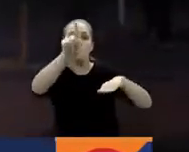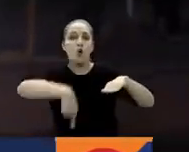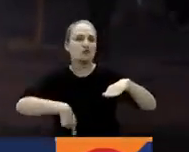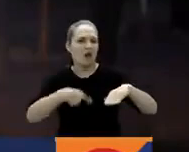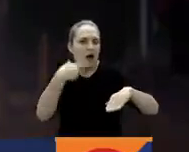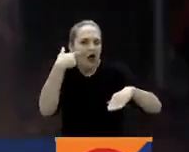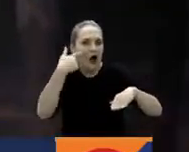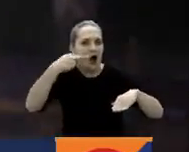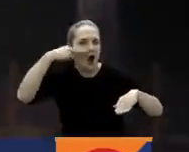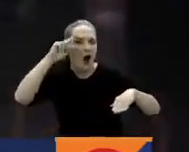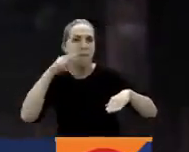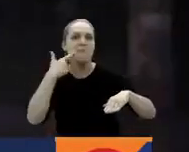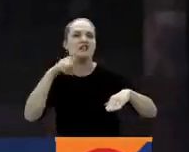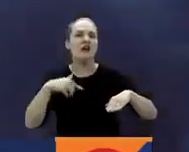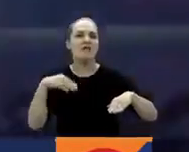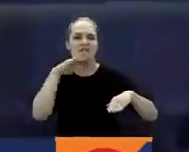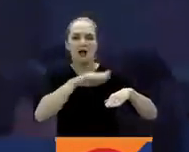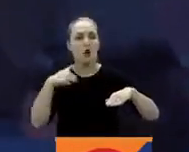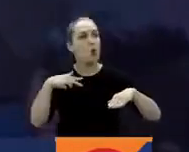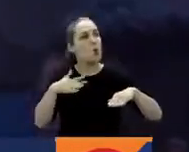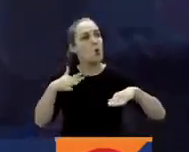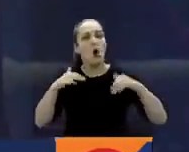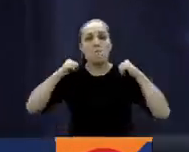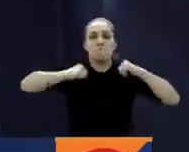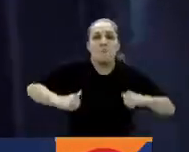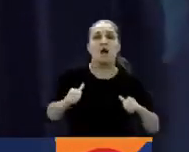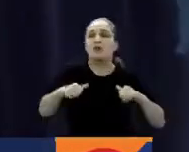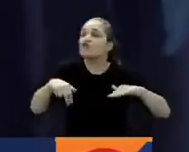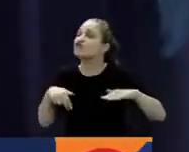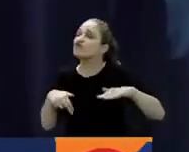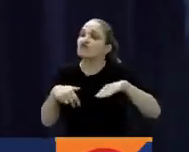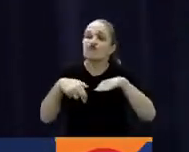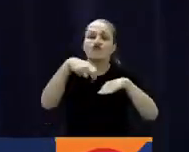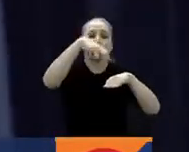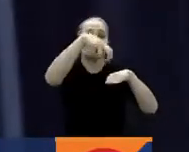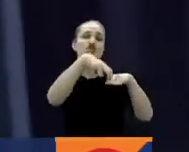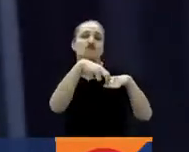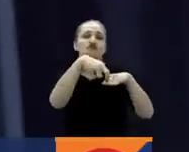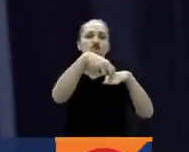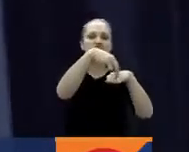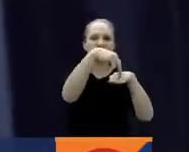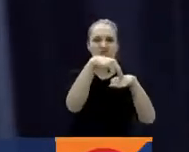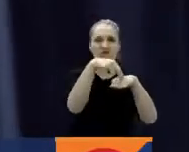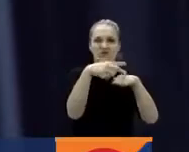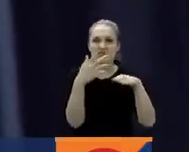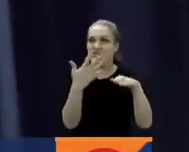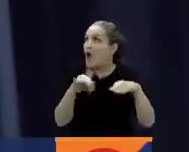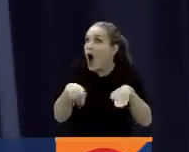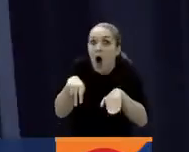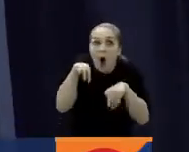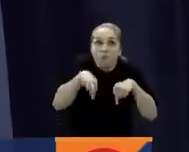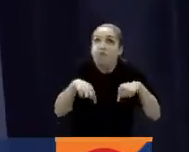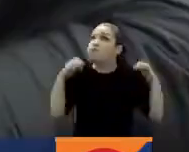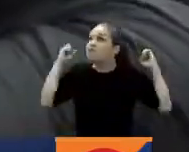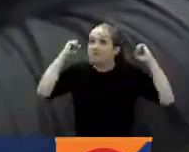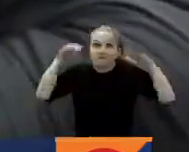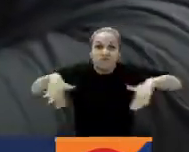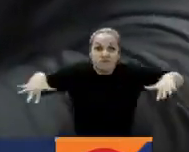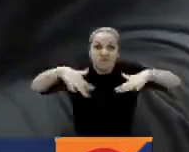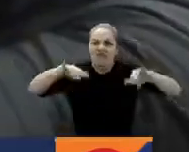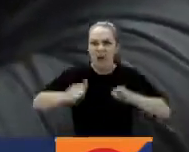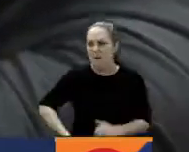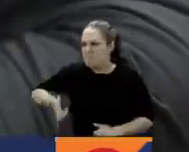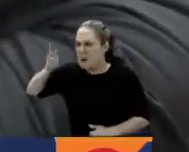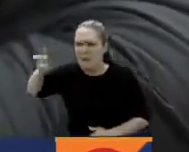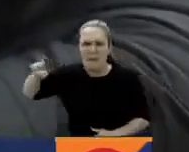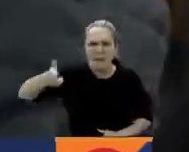si fueran usuarios. Llegan con maletas y sacan revólveres, pistolas, armas de fuego y también cuchillos con los que intimidan